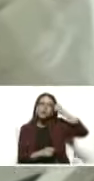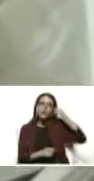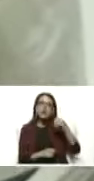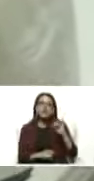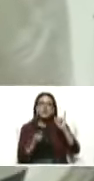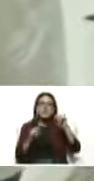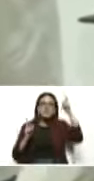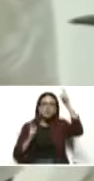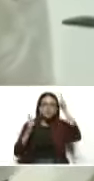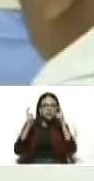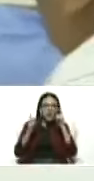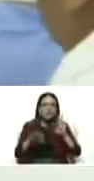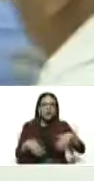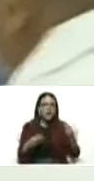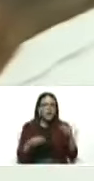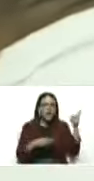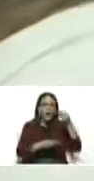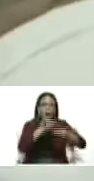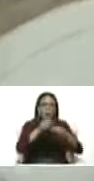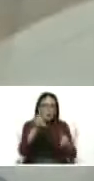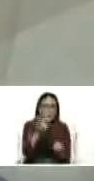proyecto original.